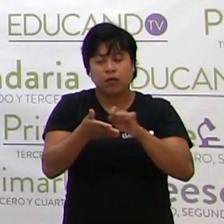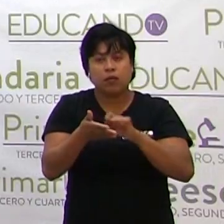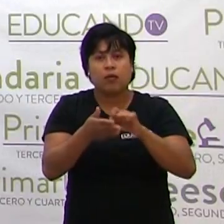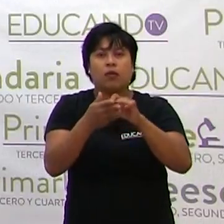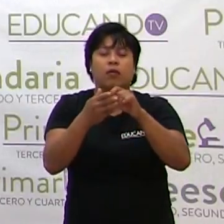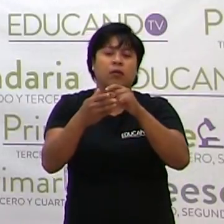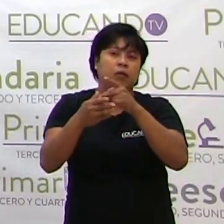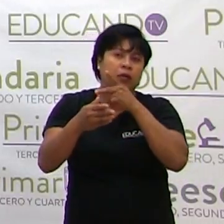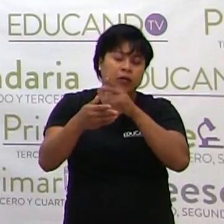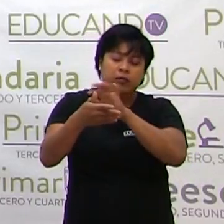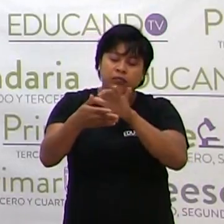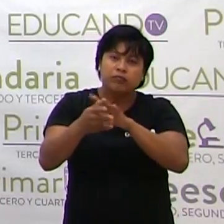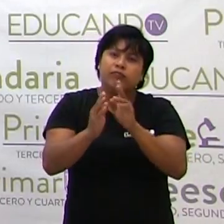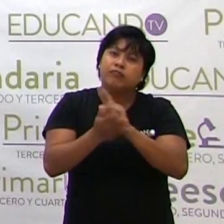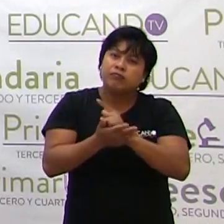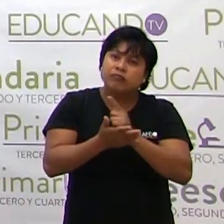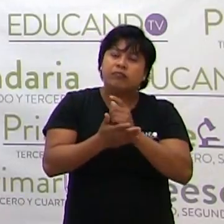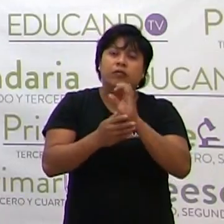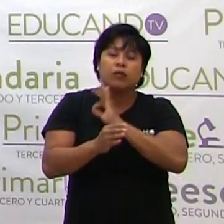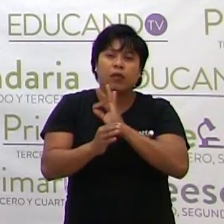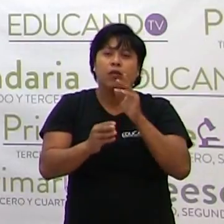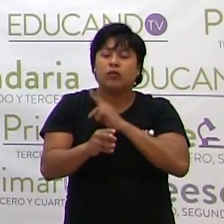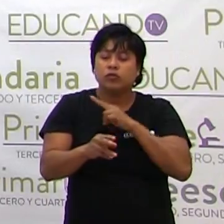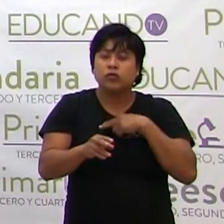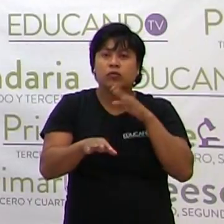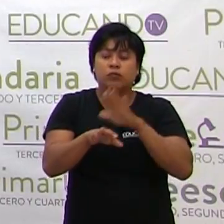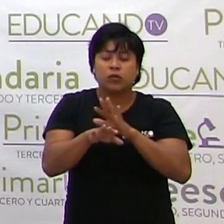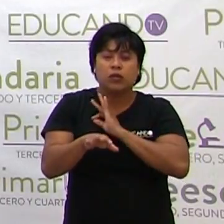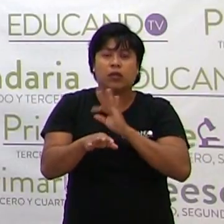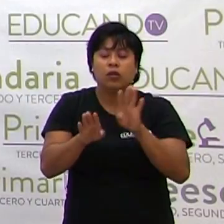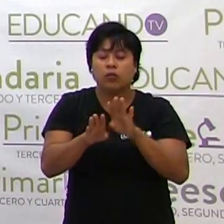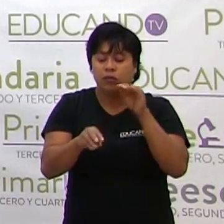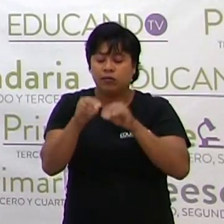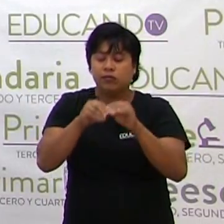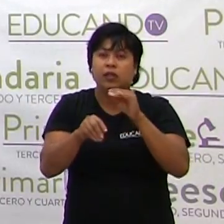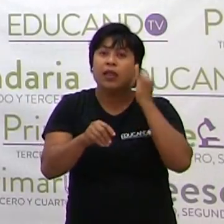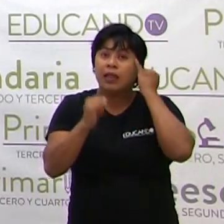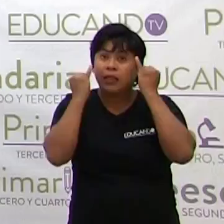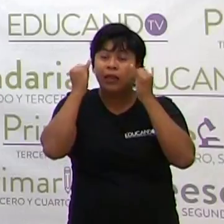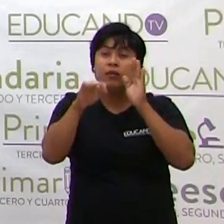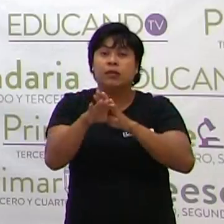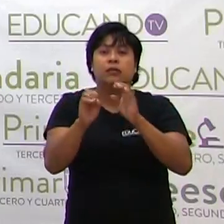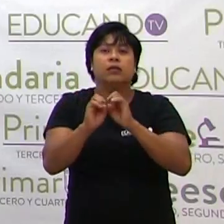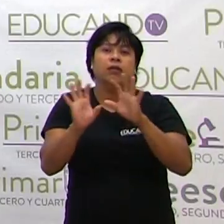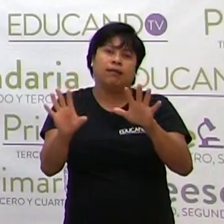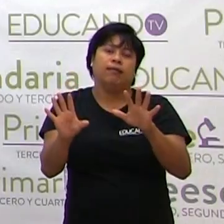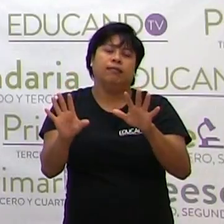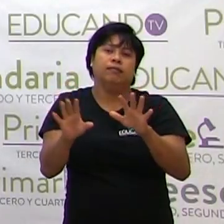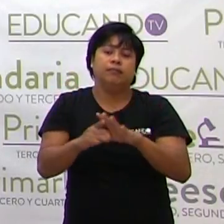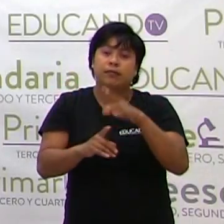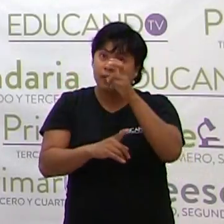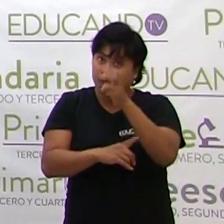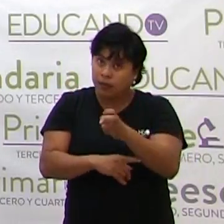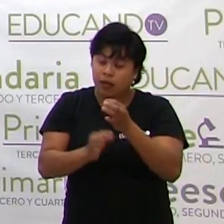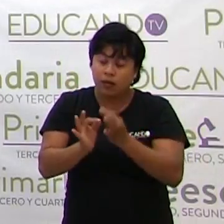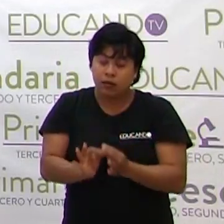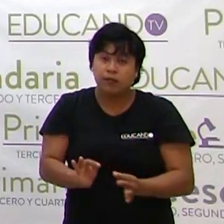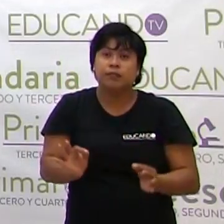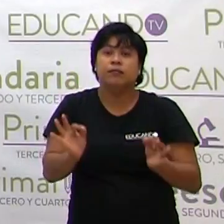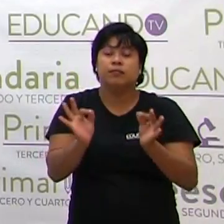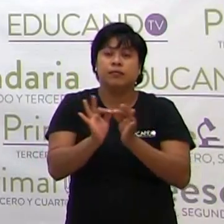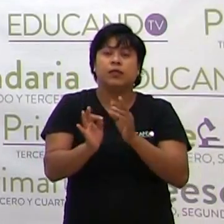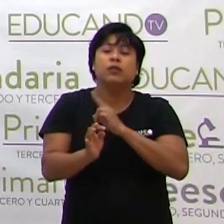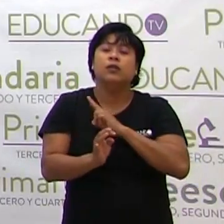y así poder comunicar ideas claras y precisas. Ahora bien, es importante